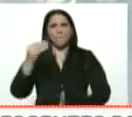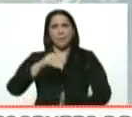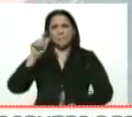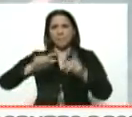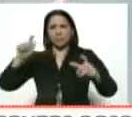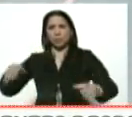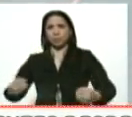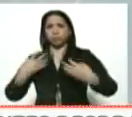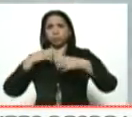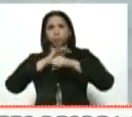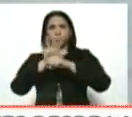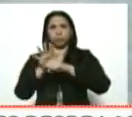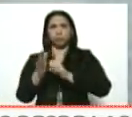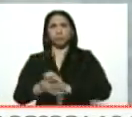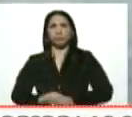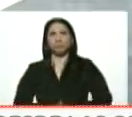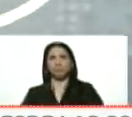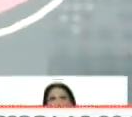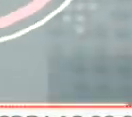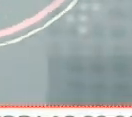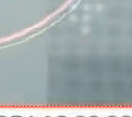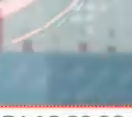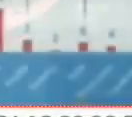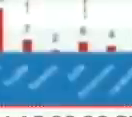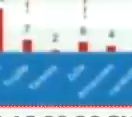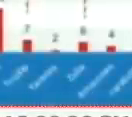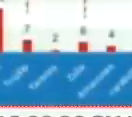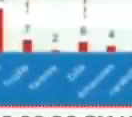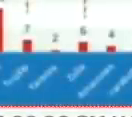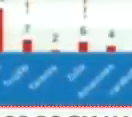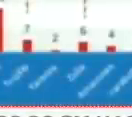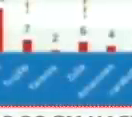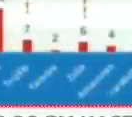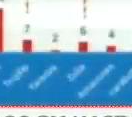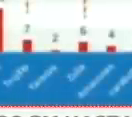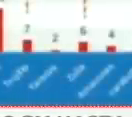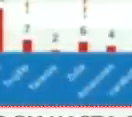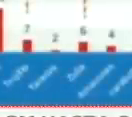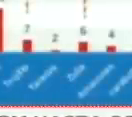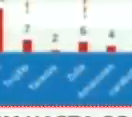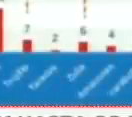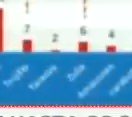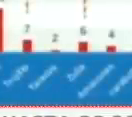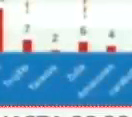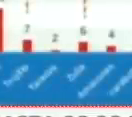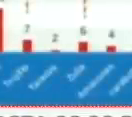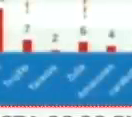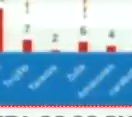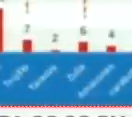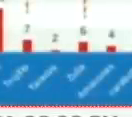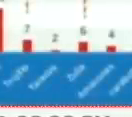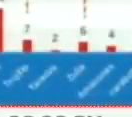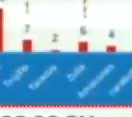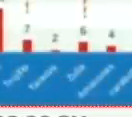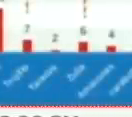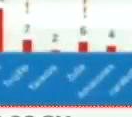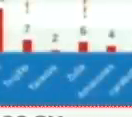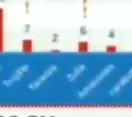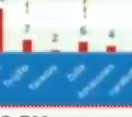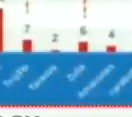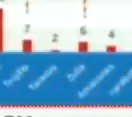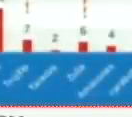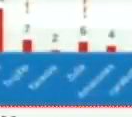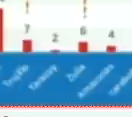incidencia de COVID-19. Luego sobre el país de origen, estamos haciendo mucha insistencia con los